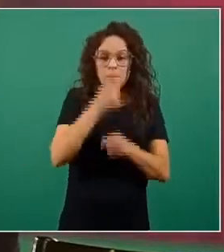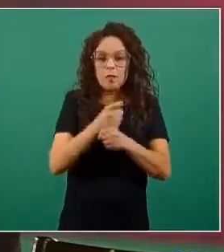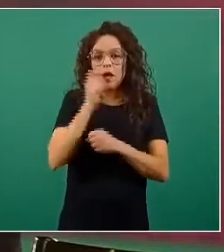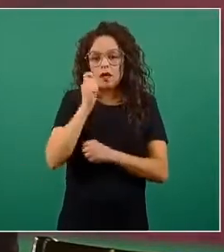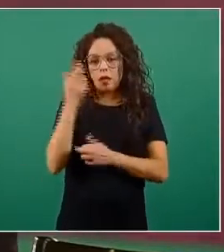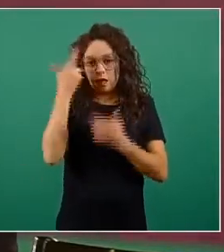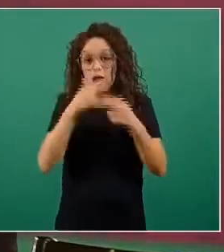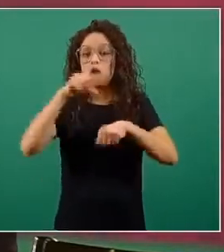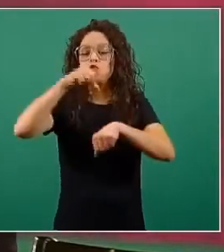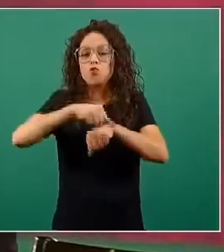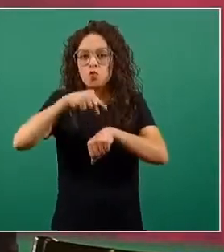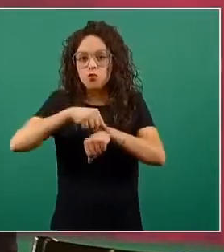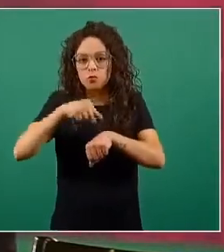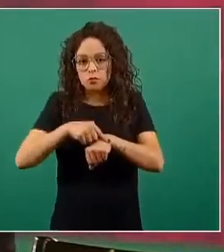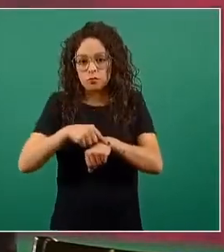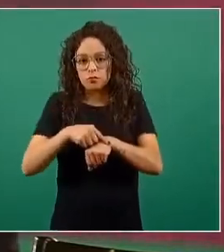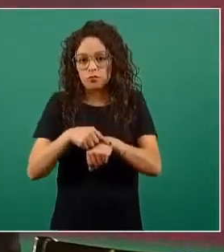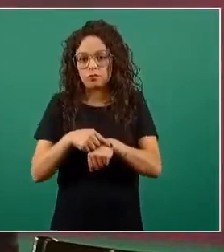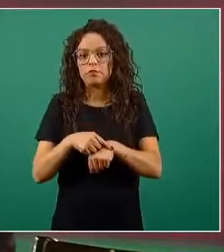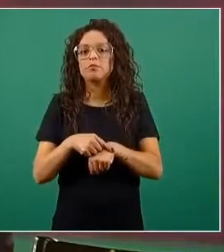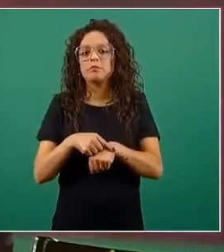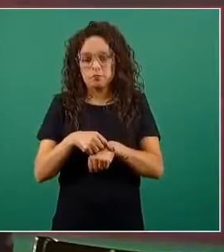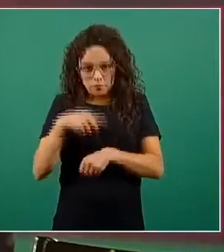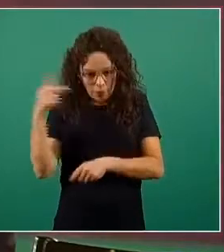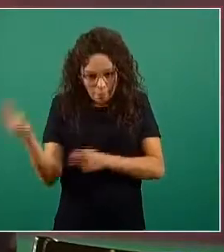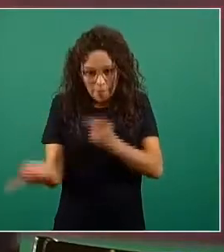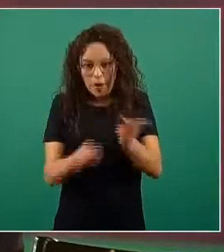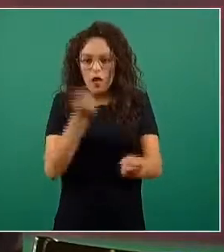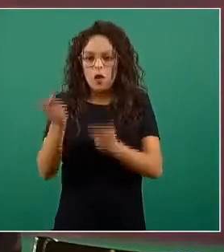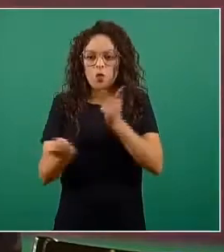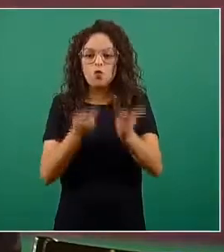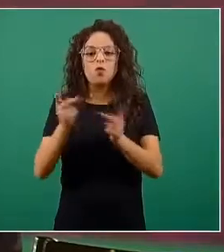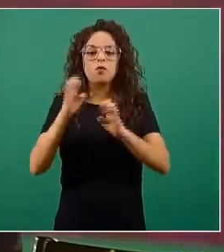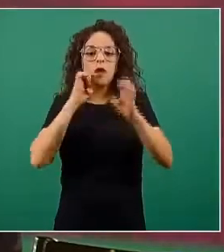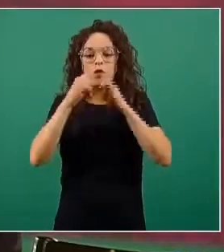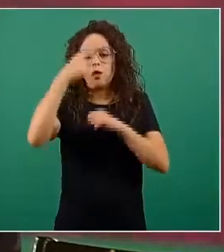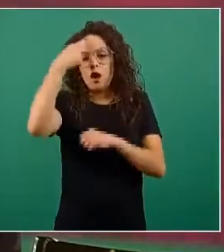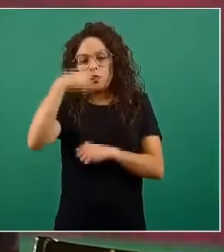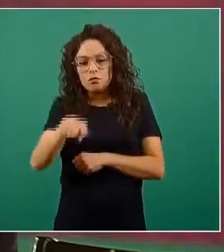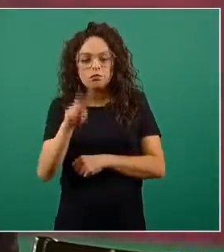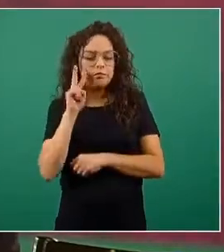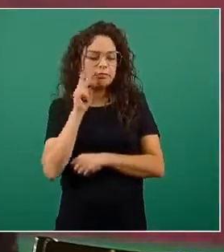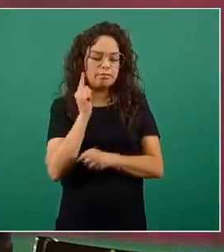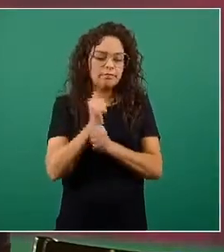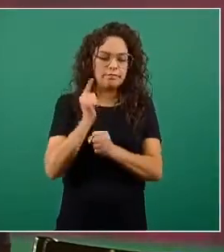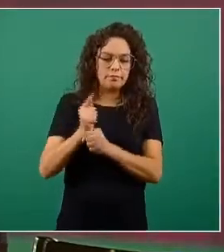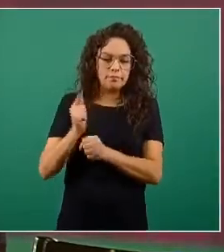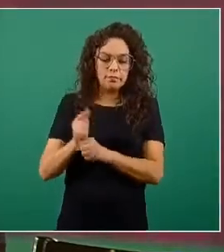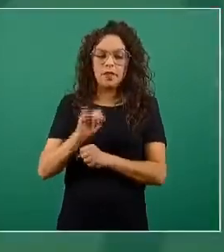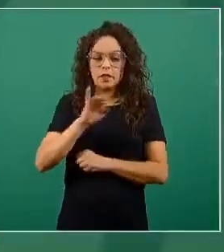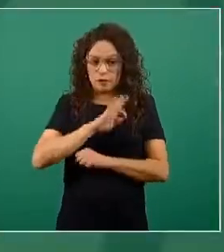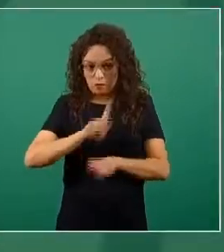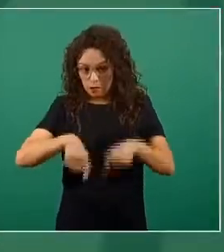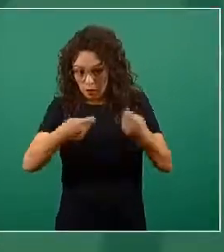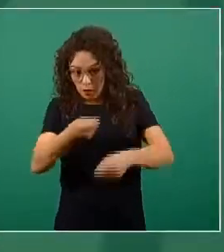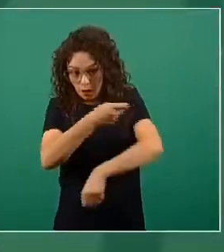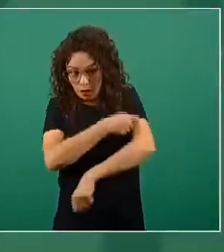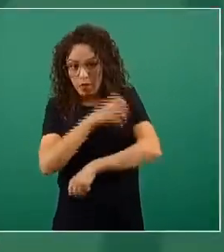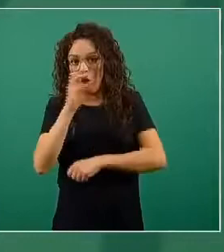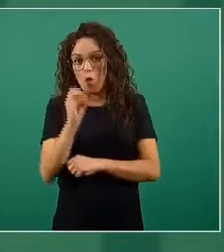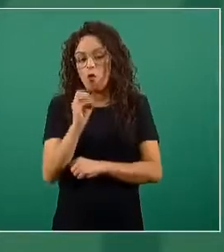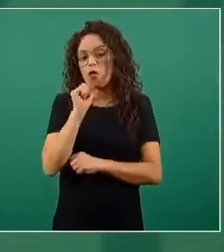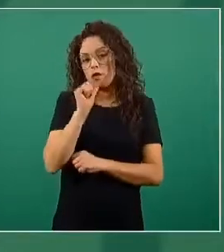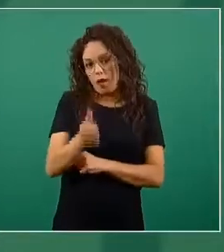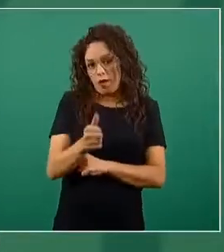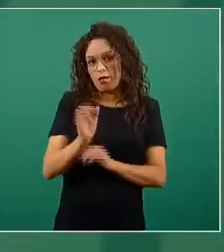valorado médicamente, me refiero integralmente, se te hace un interrogatorio para poder identificar si en ese momento eres apto para la vacunación